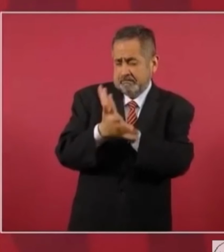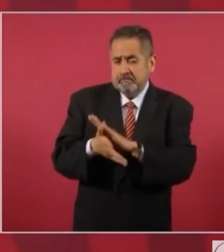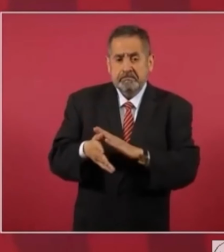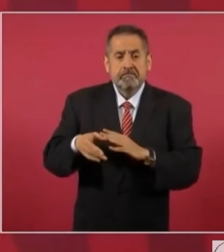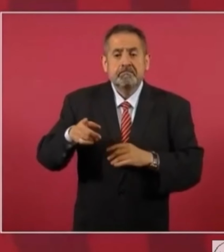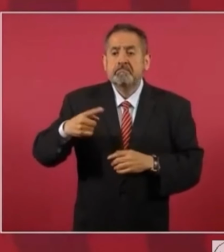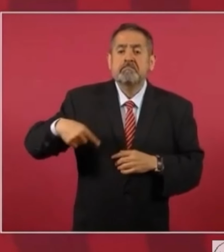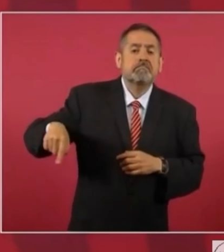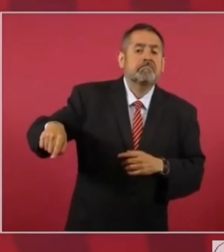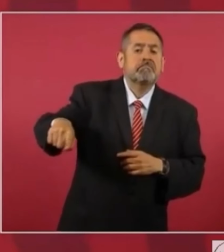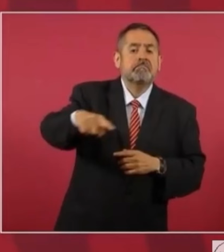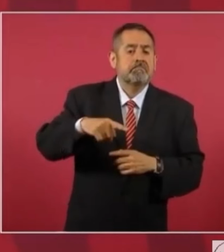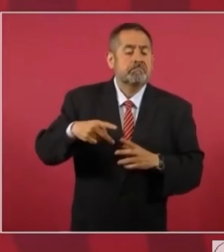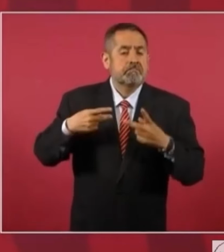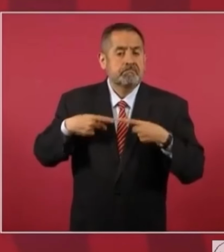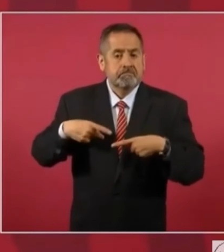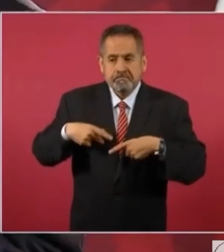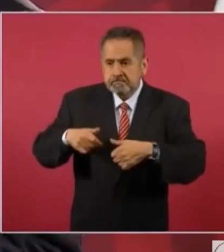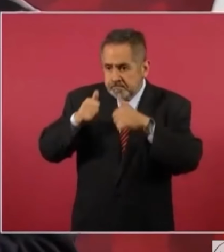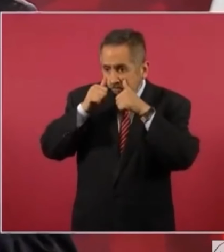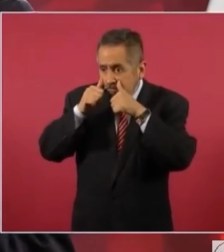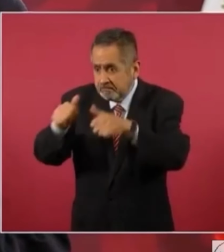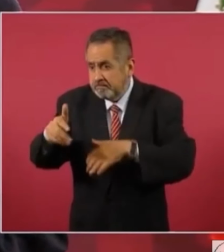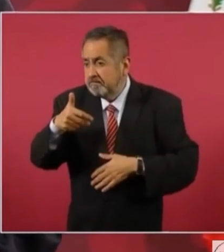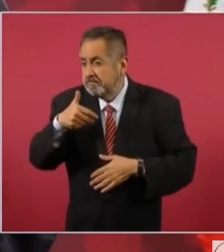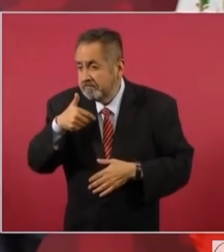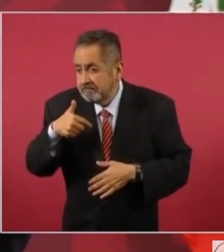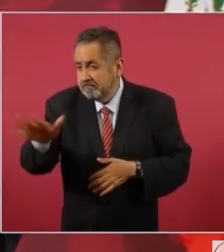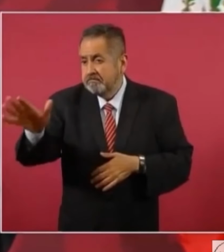sin atender al pueblo